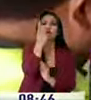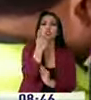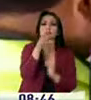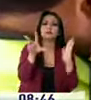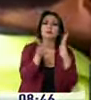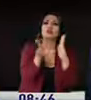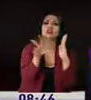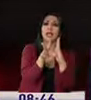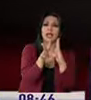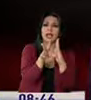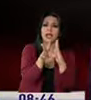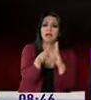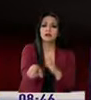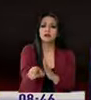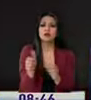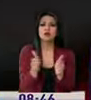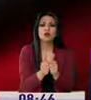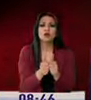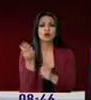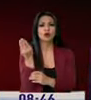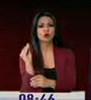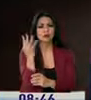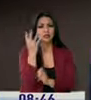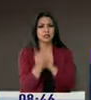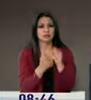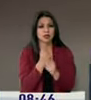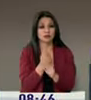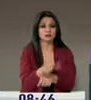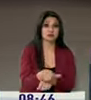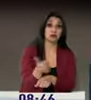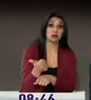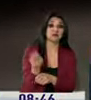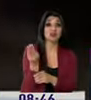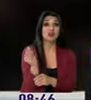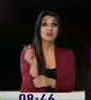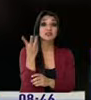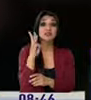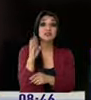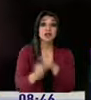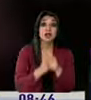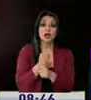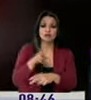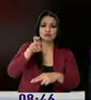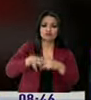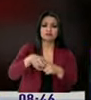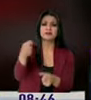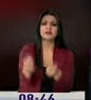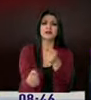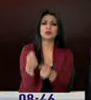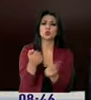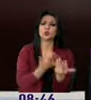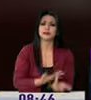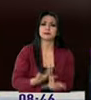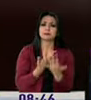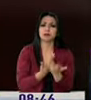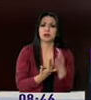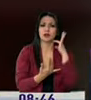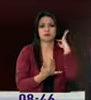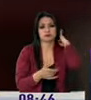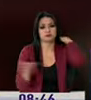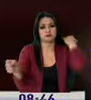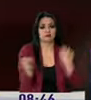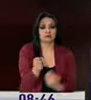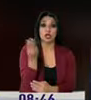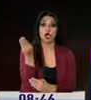Buena Fe con la menor de 15 años, mientras otra adolescente de 16 años esperaba en el vehículo. El delito de trata